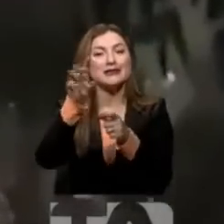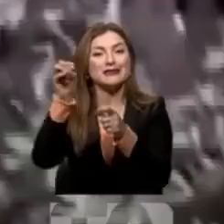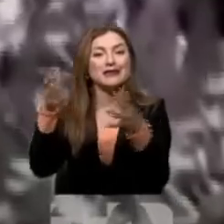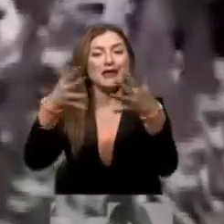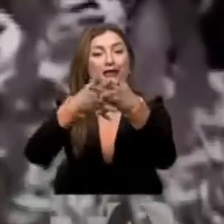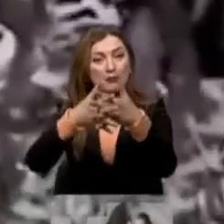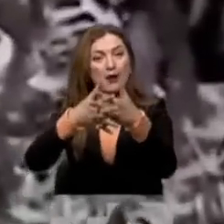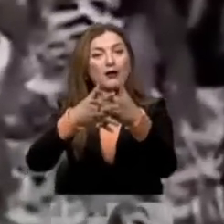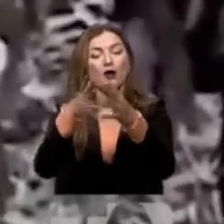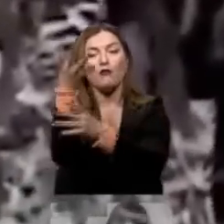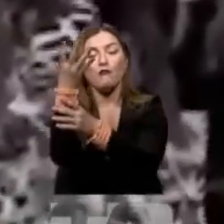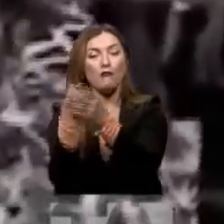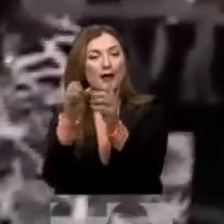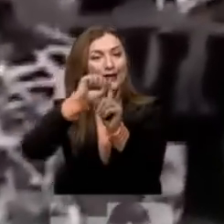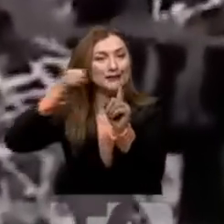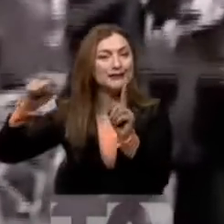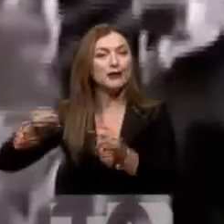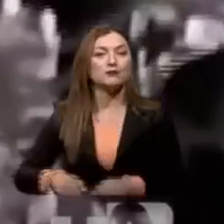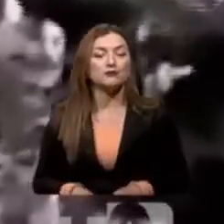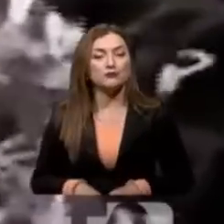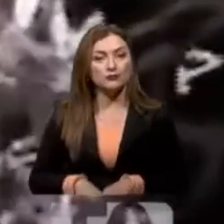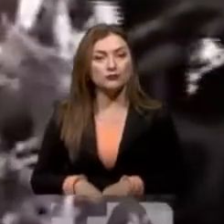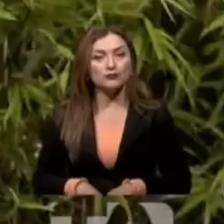atrapadas también por una falla en el sistema.